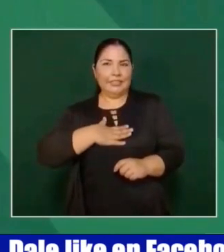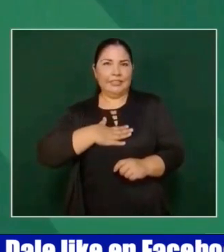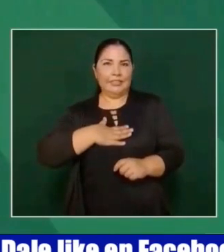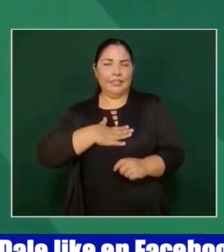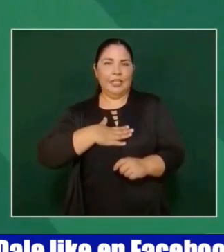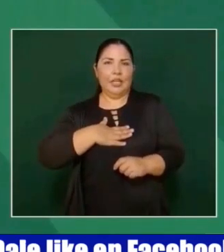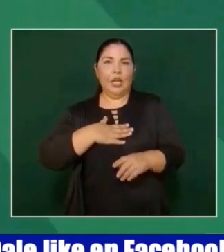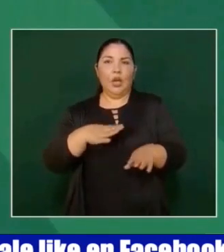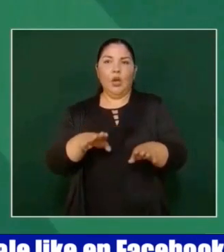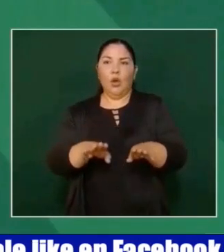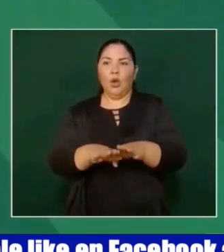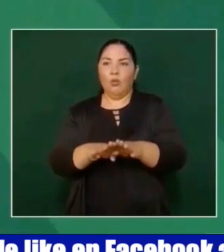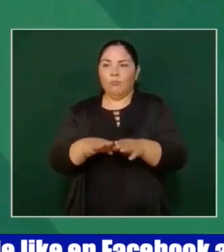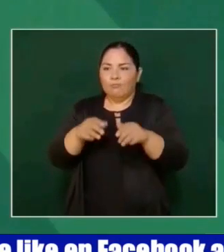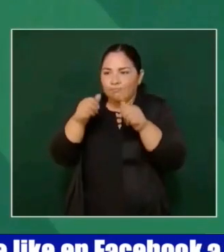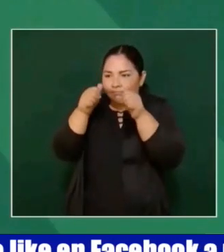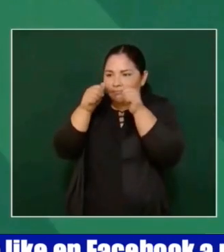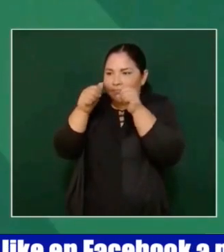el problema